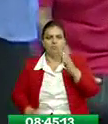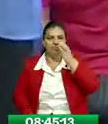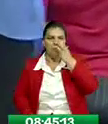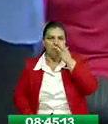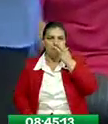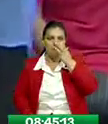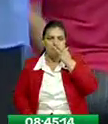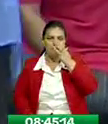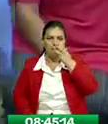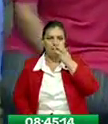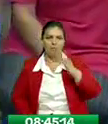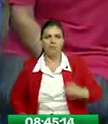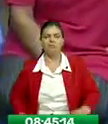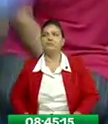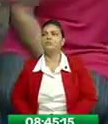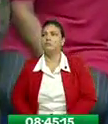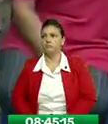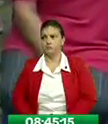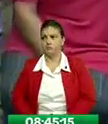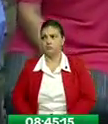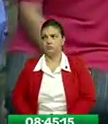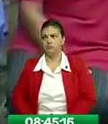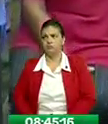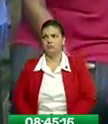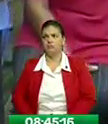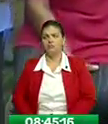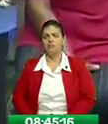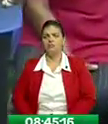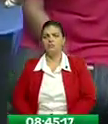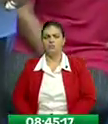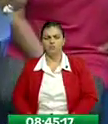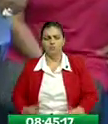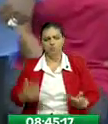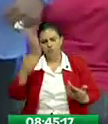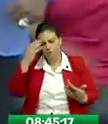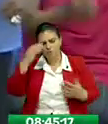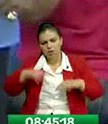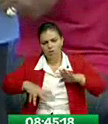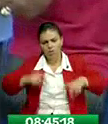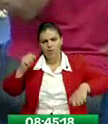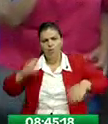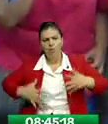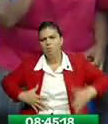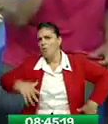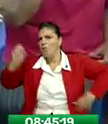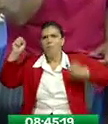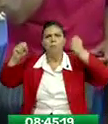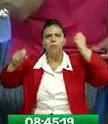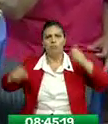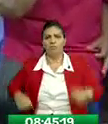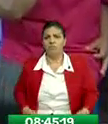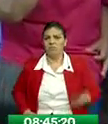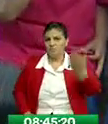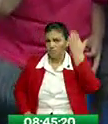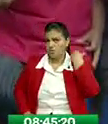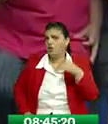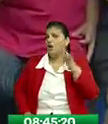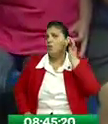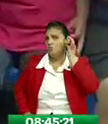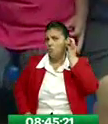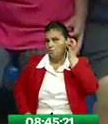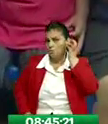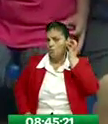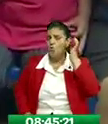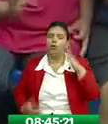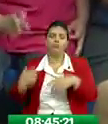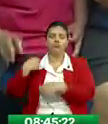piola, como calzón de vieja, con piola. Bien duro. De todas maneras, nos arrastran, una vez una señora la arrastraron por quitarle un